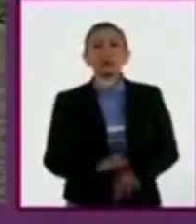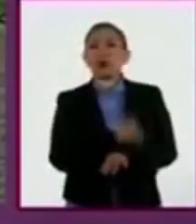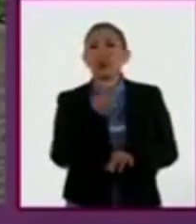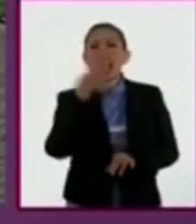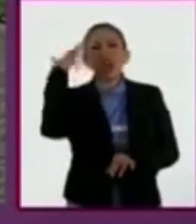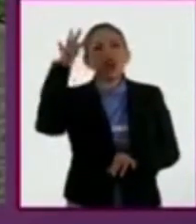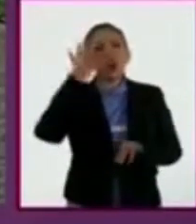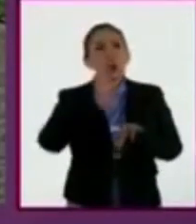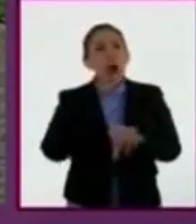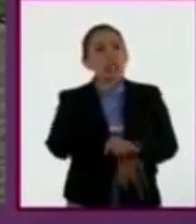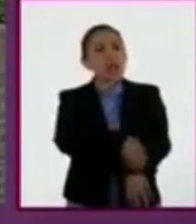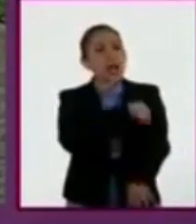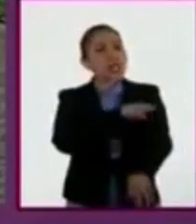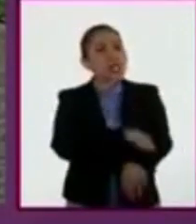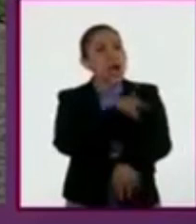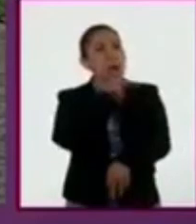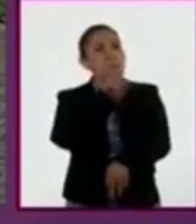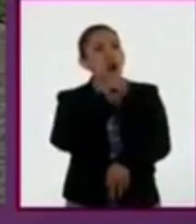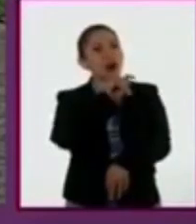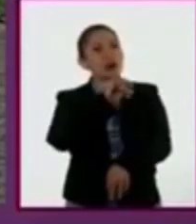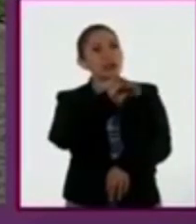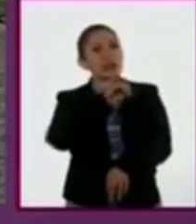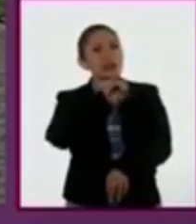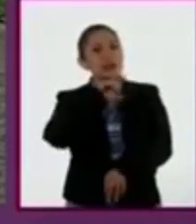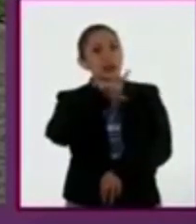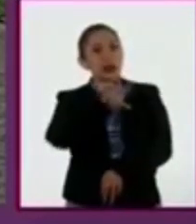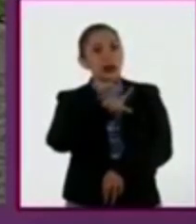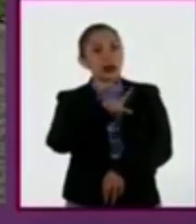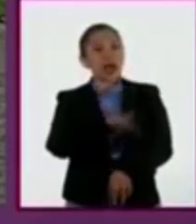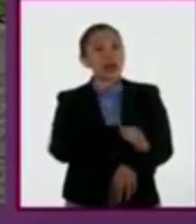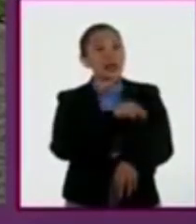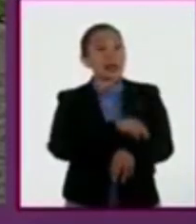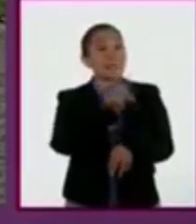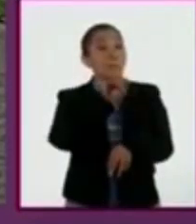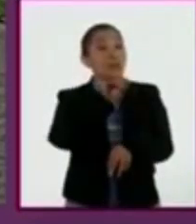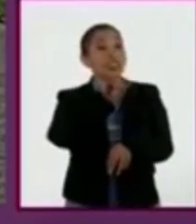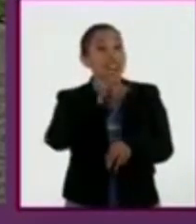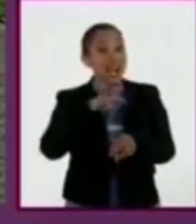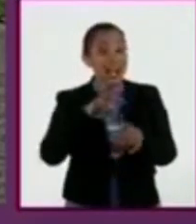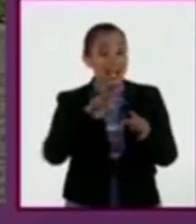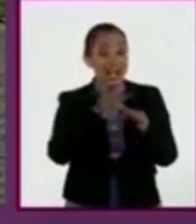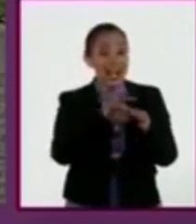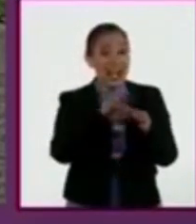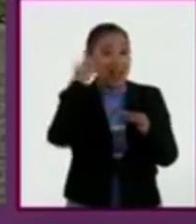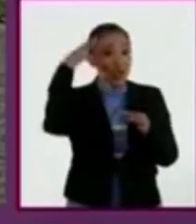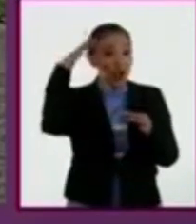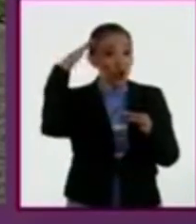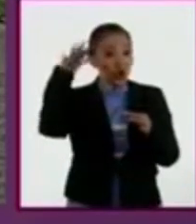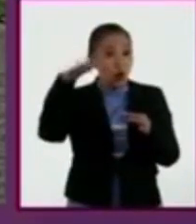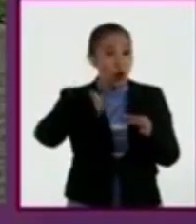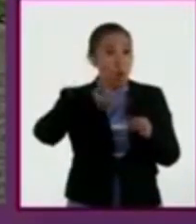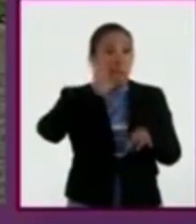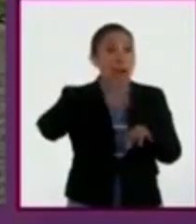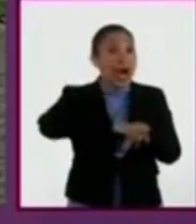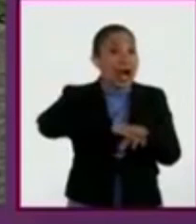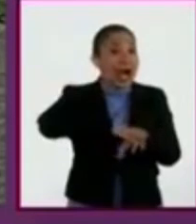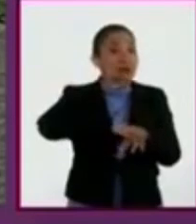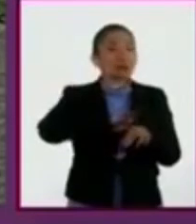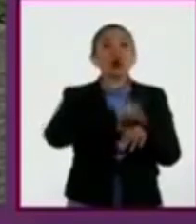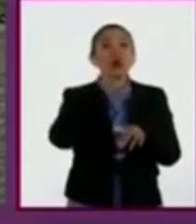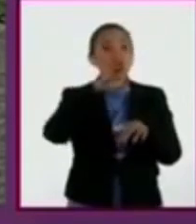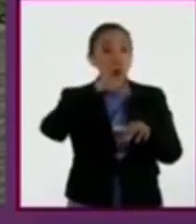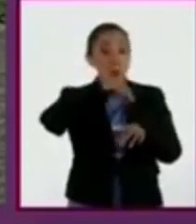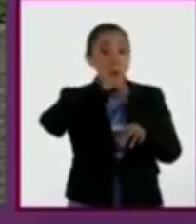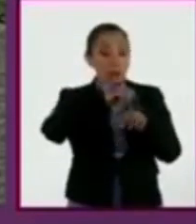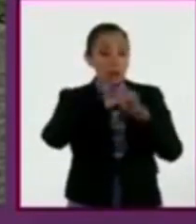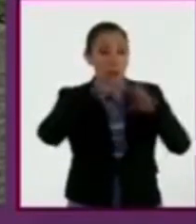el adulto tiene más energía potencial? La energía potencial gravitacional del adulto es mayor, debido a que su